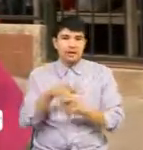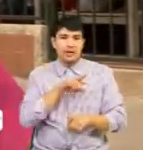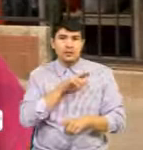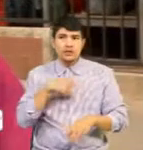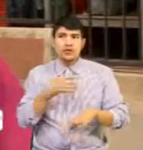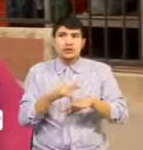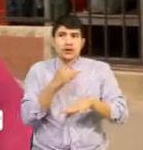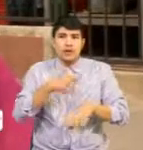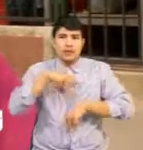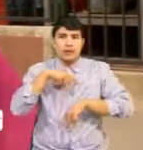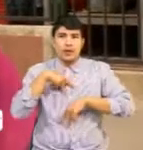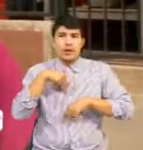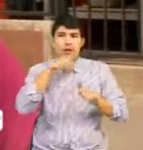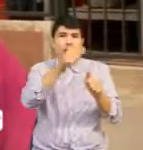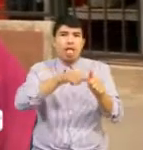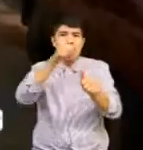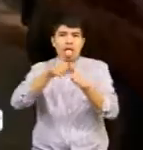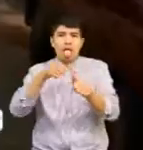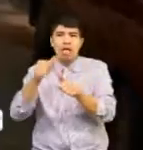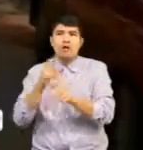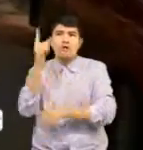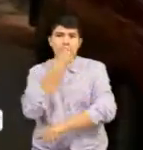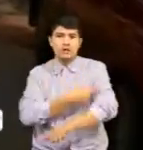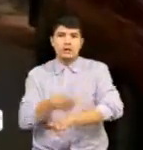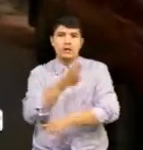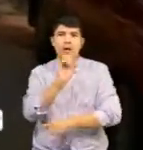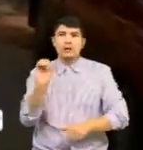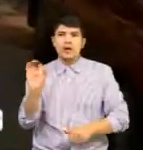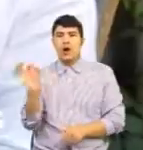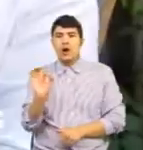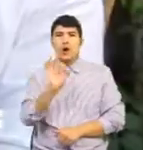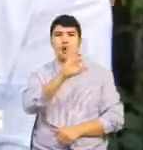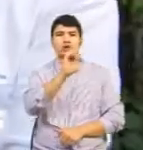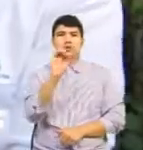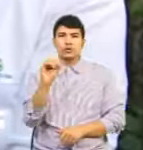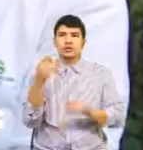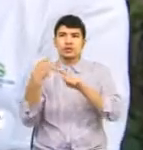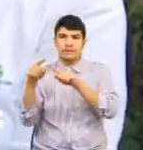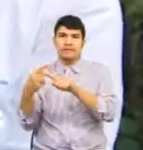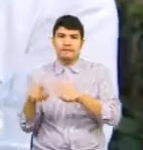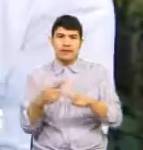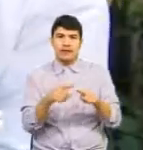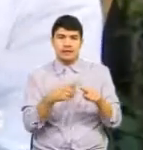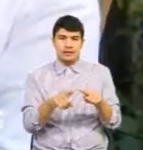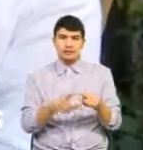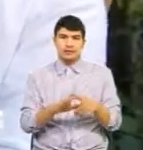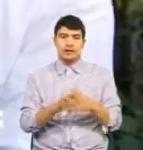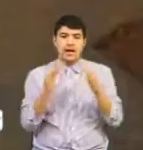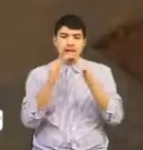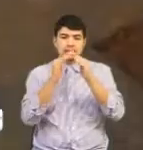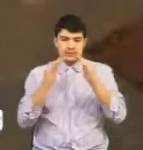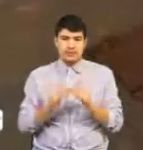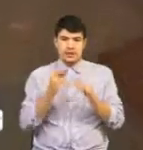pagar personalmente cada casa medio millón 400 800 en las vías familiares funcionarios de la empas empresa encargada de